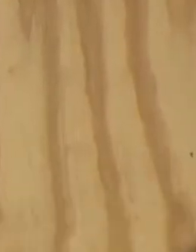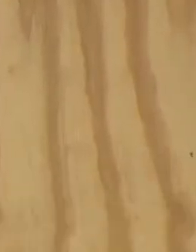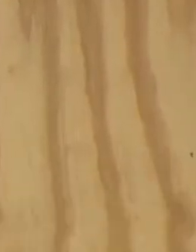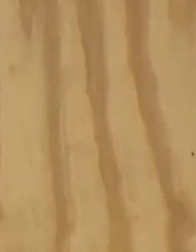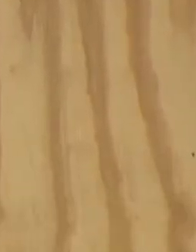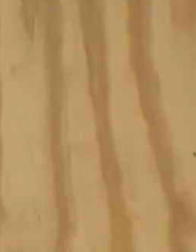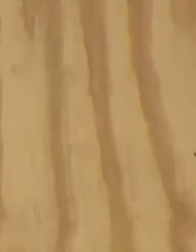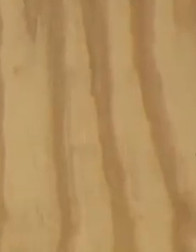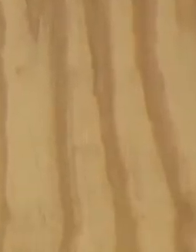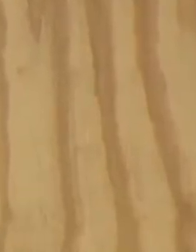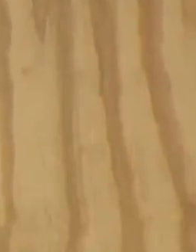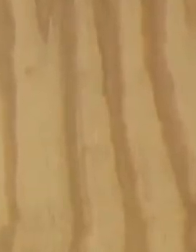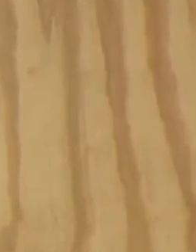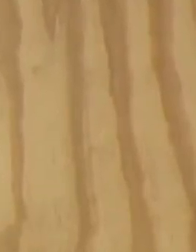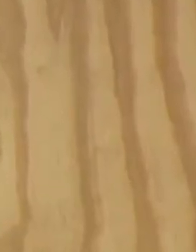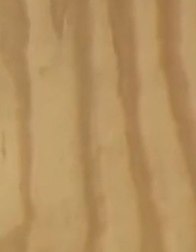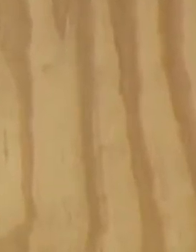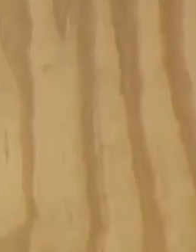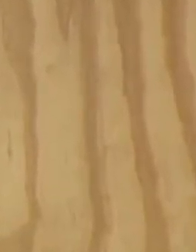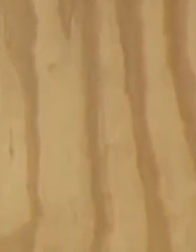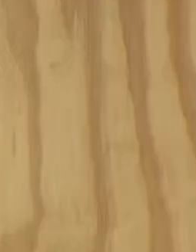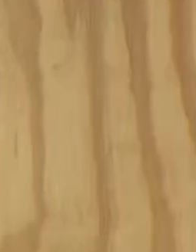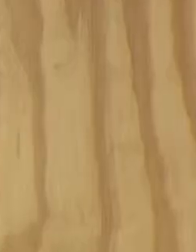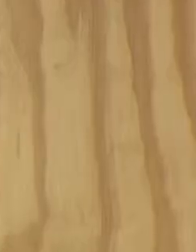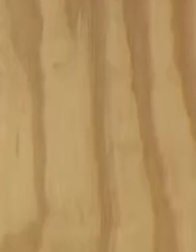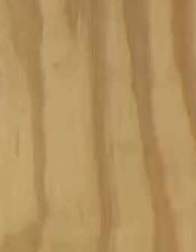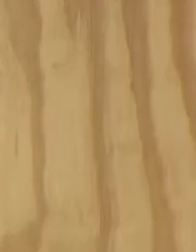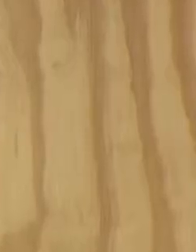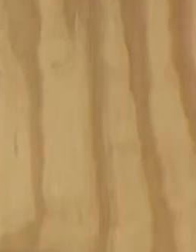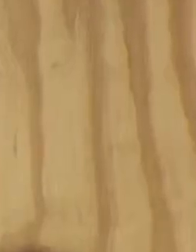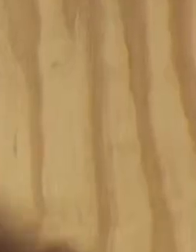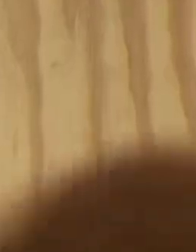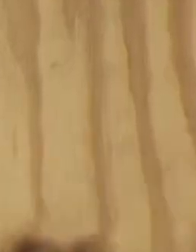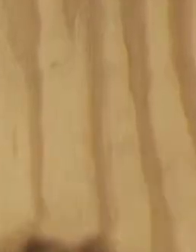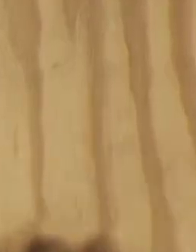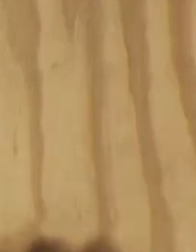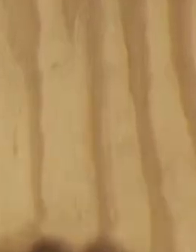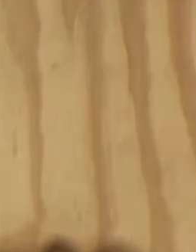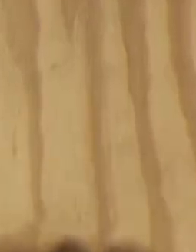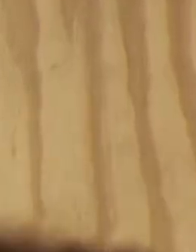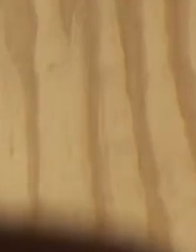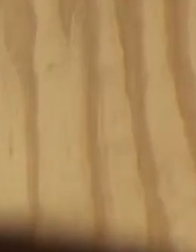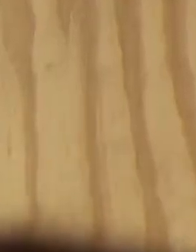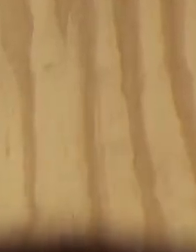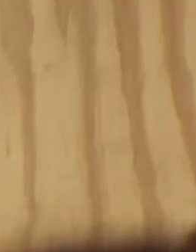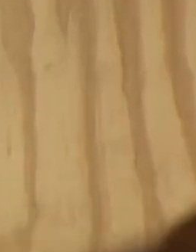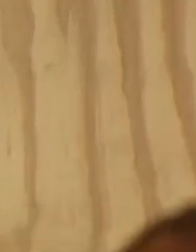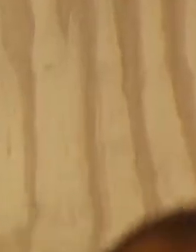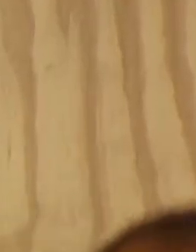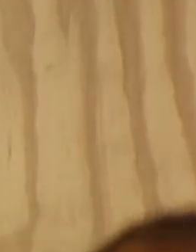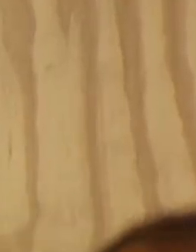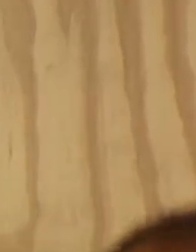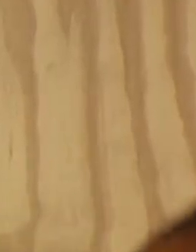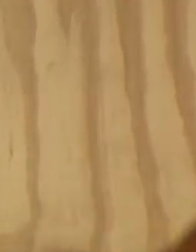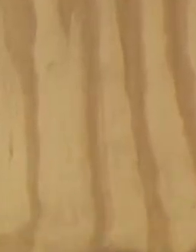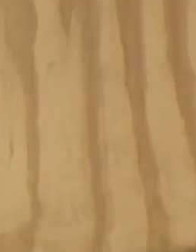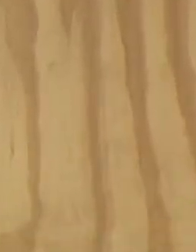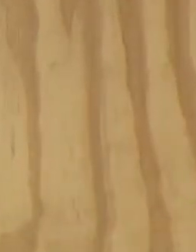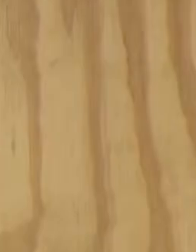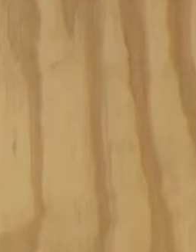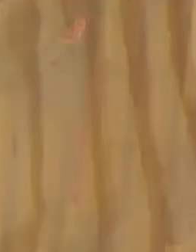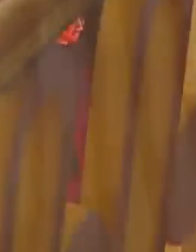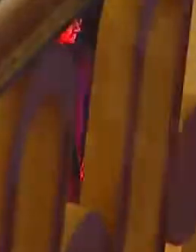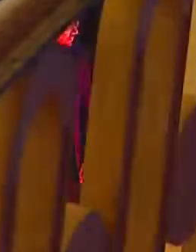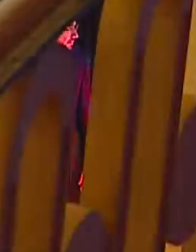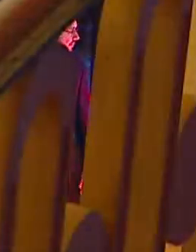en esta sala para seguir adelante. Se viene Microbit e inteligencia artificial a continuación, ¿sí?